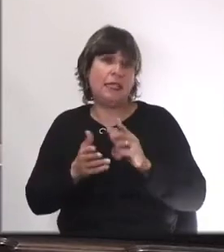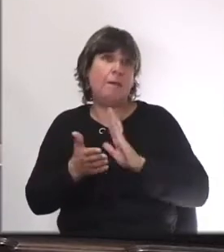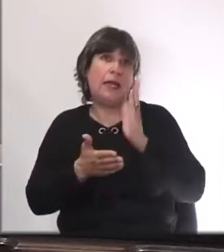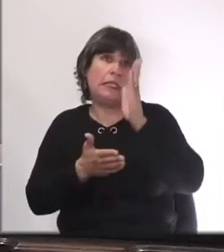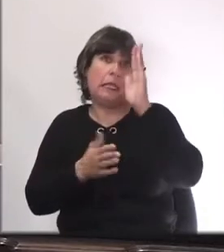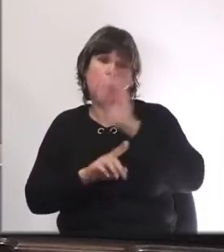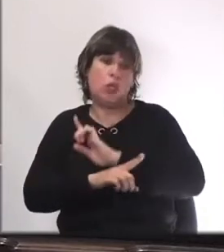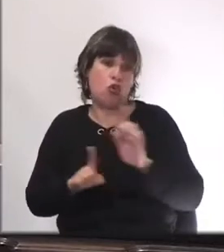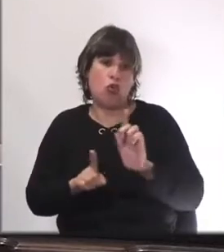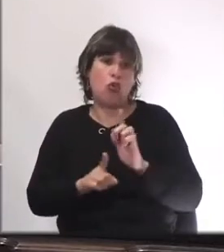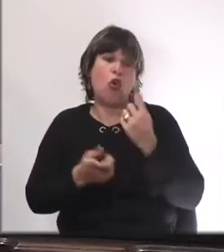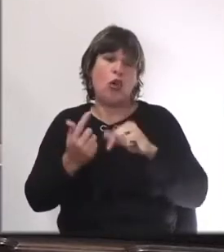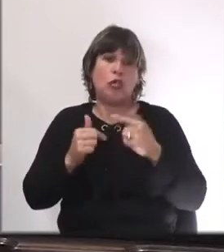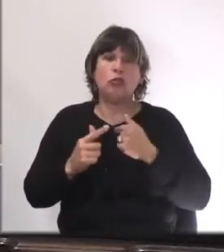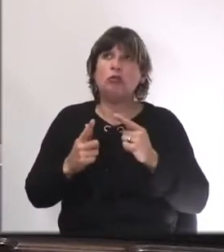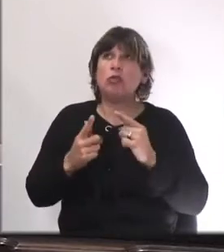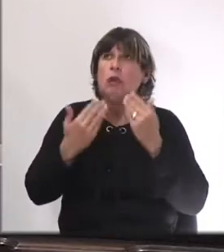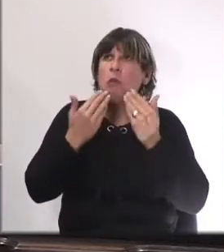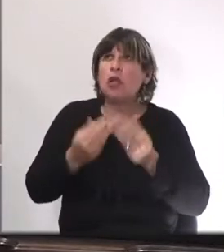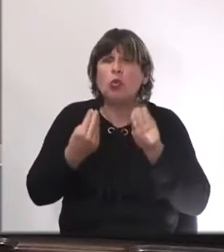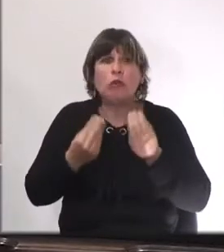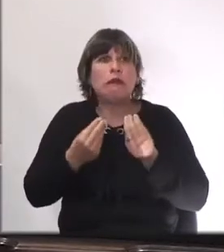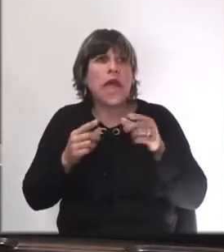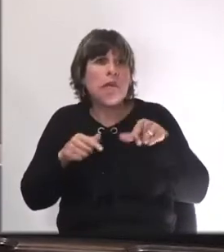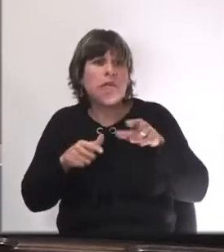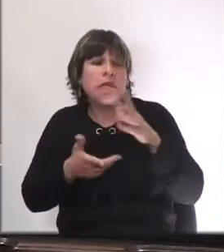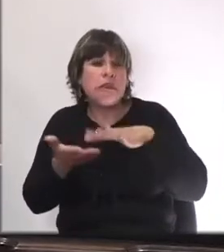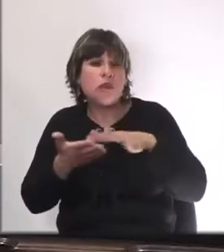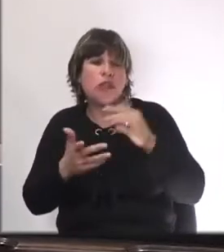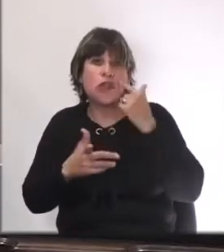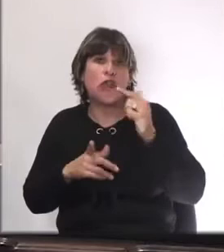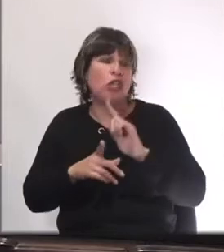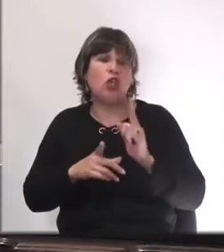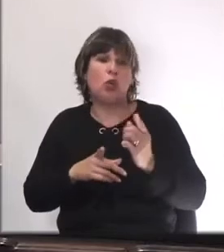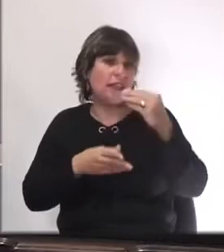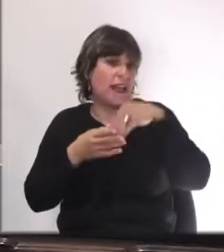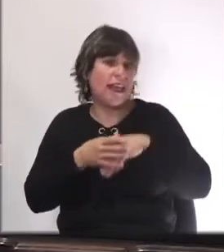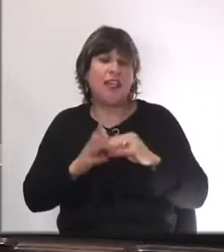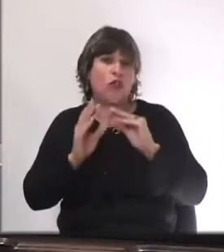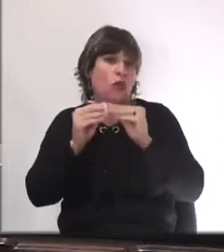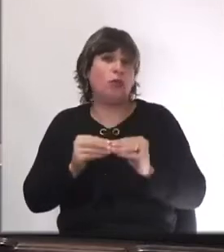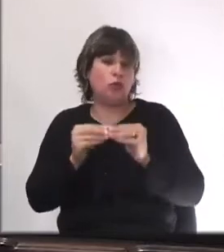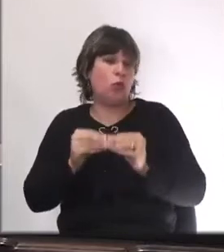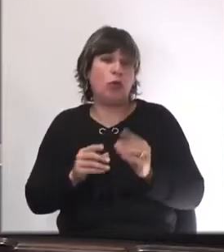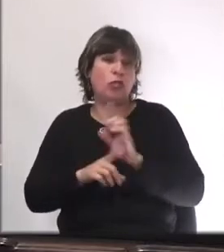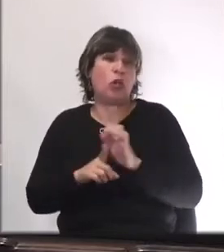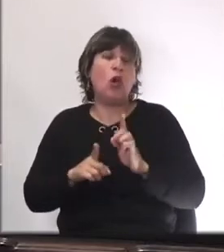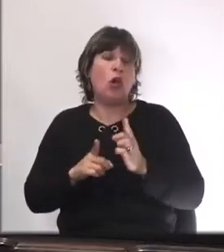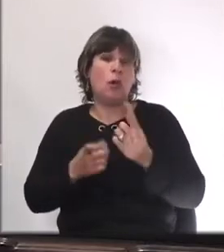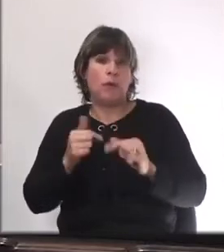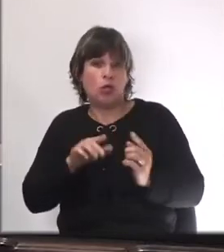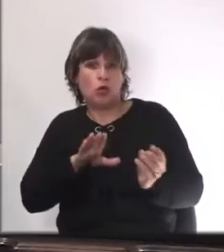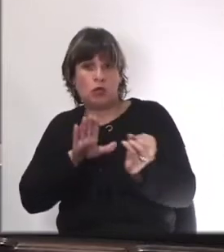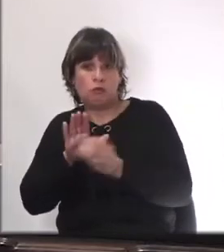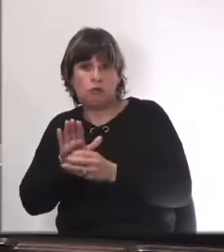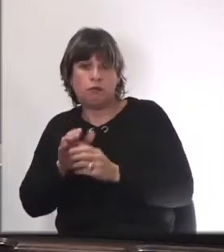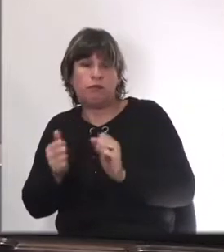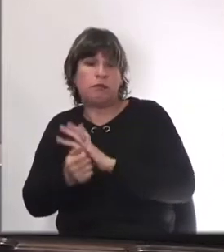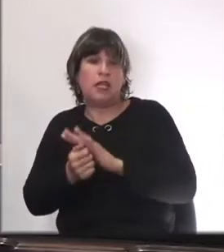pasar con todo eso que no está previsto en el presupuesto y que está incorporado al Fondo COVID una vez que la